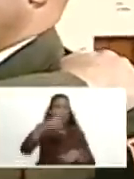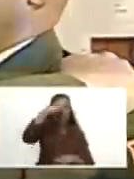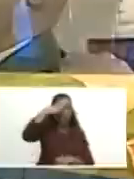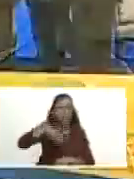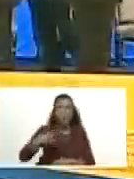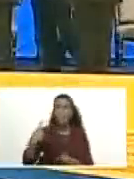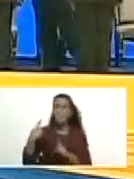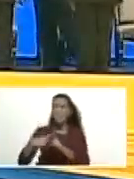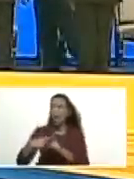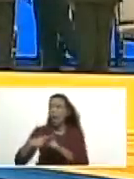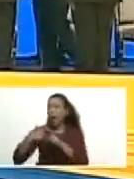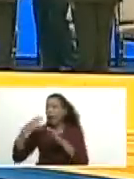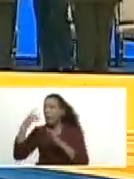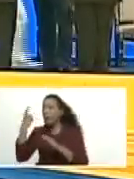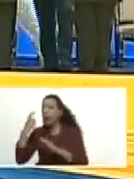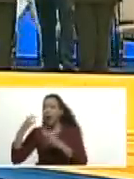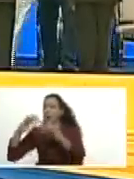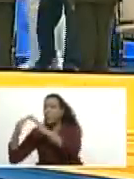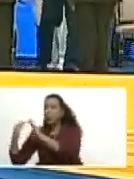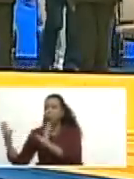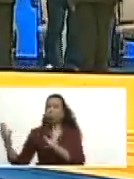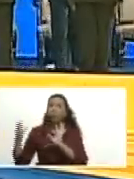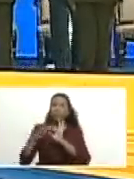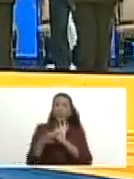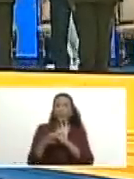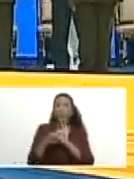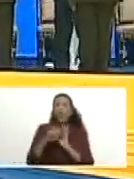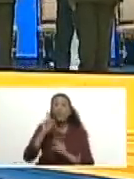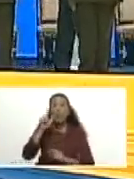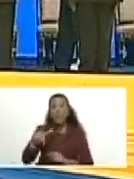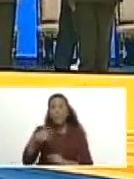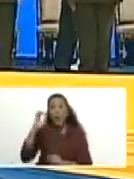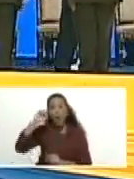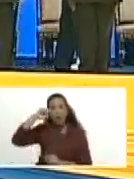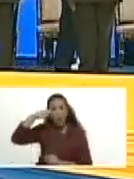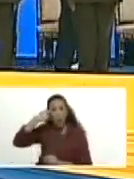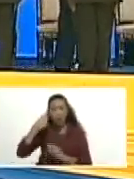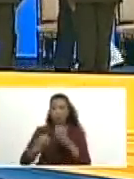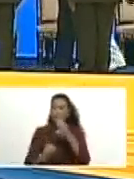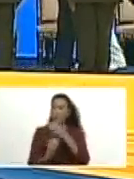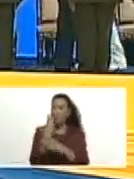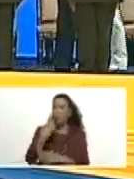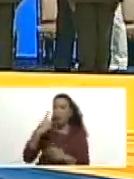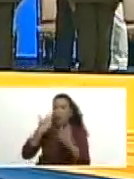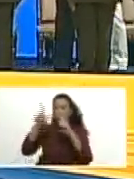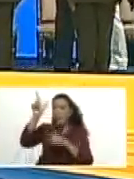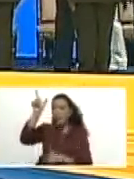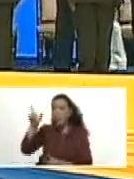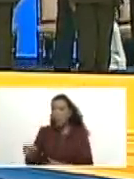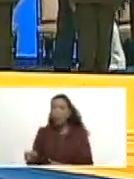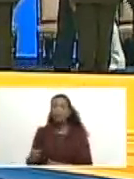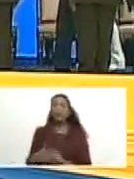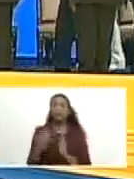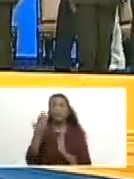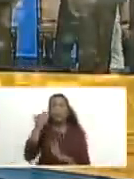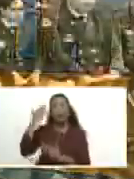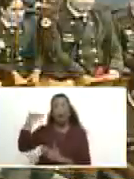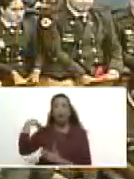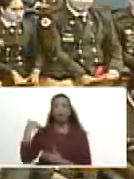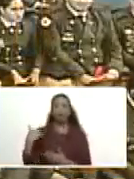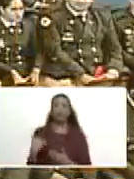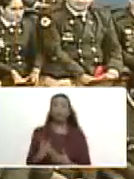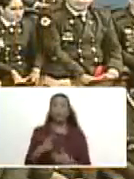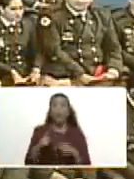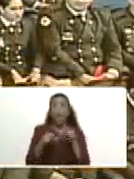patria, desde la raíz profunda de nuestros padres fundadores hasta las ramas florecientes de la República Bolivariana en